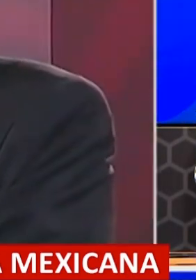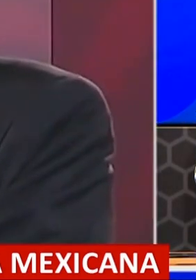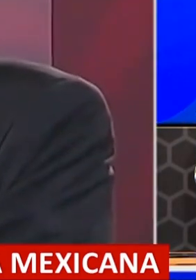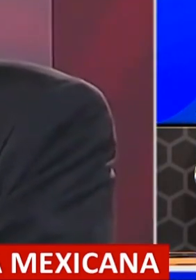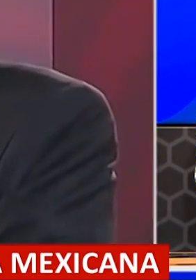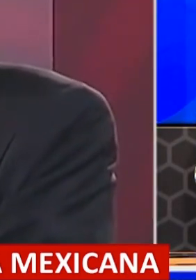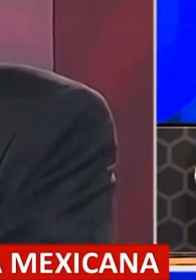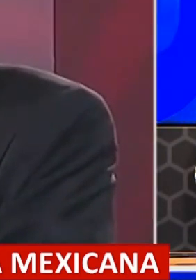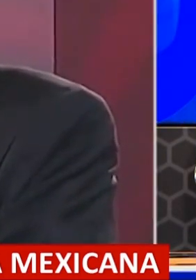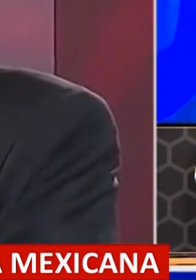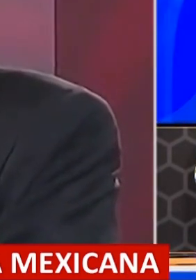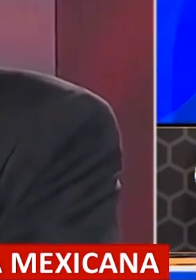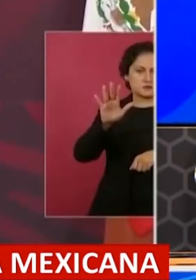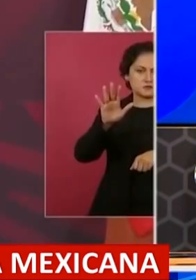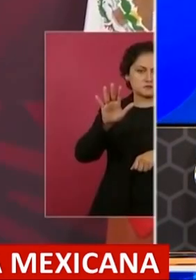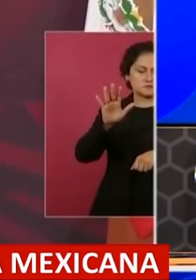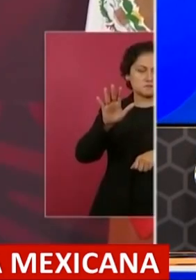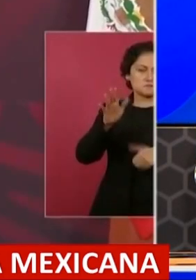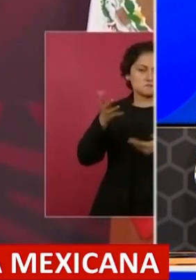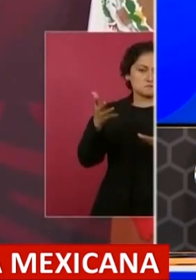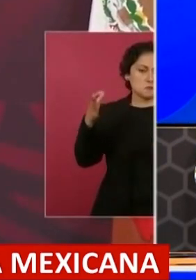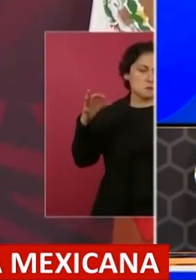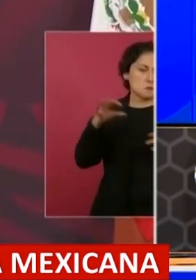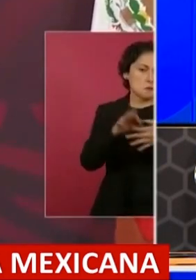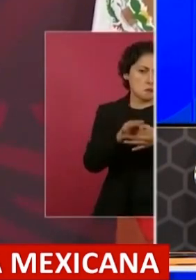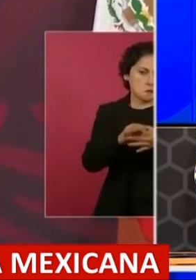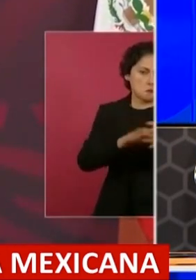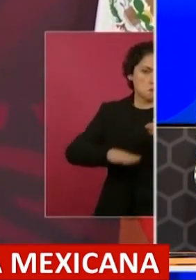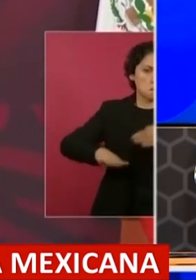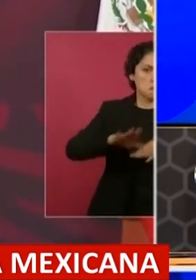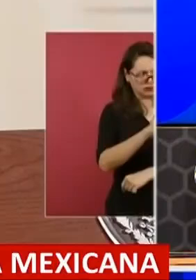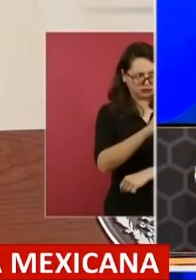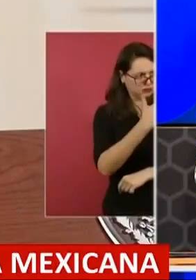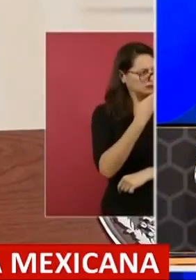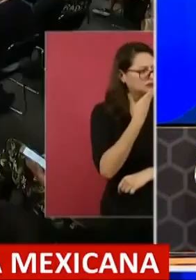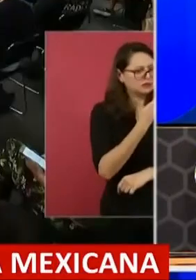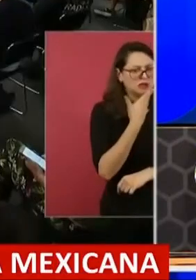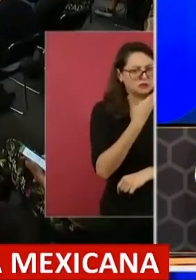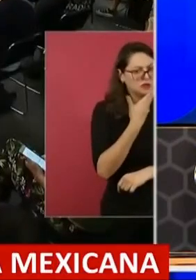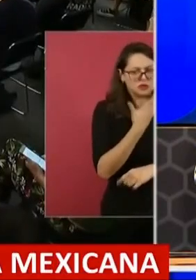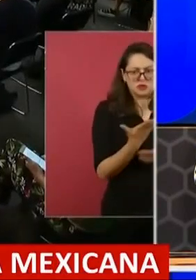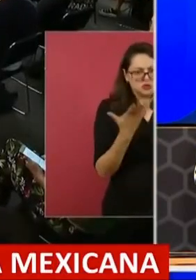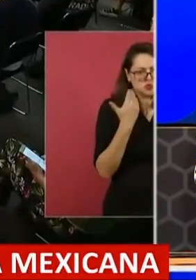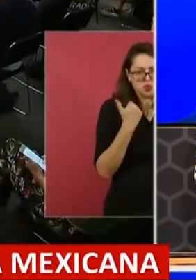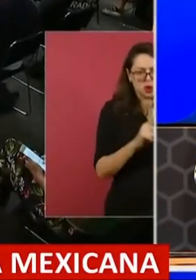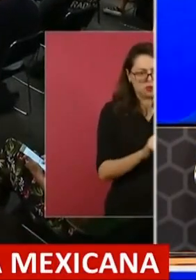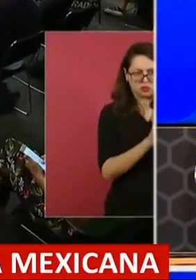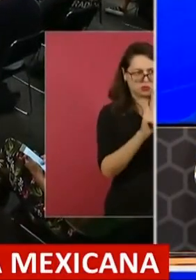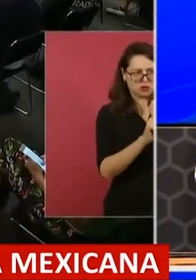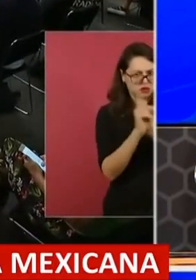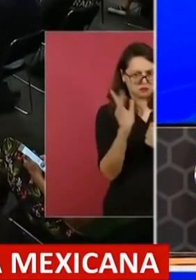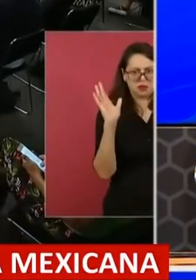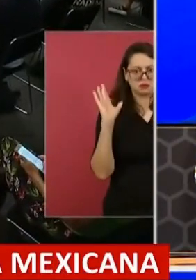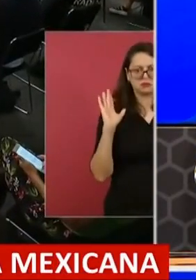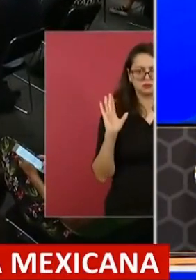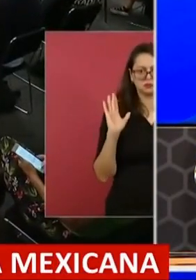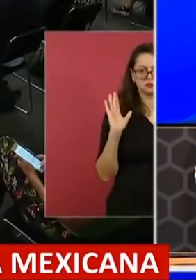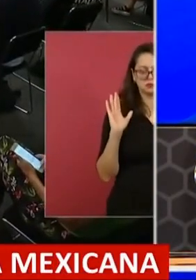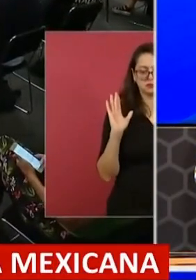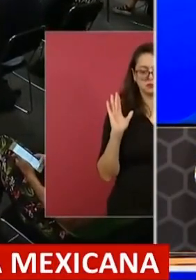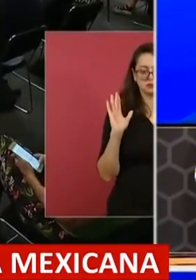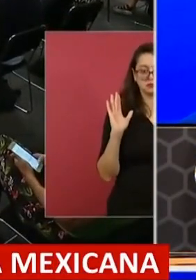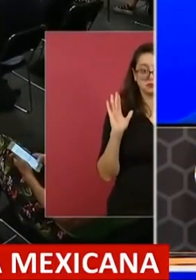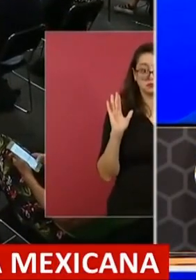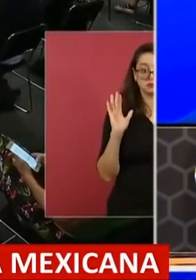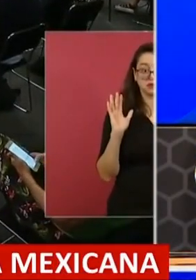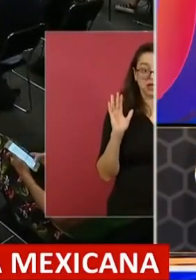la oposición en sí lamentamos la actitud que ha asumido el presidente López Obrador y el injerencismo que